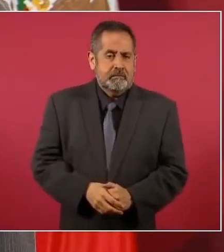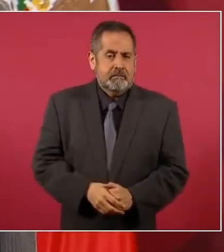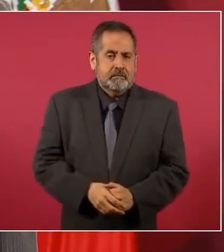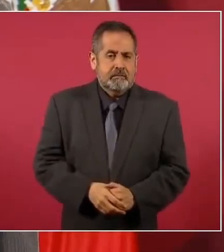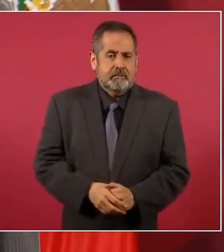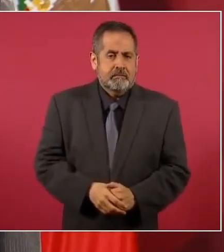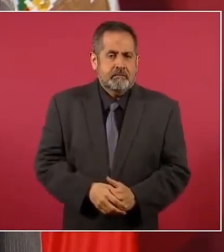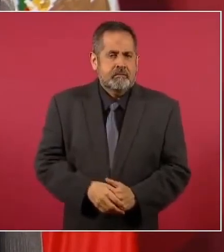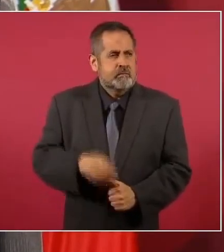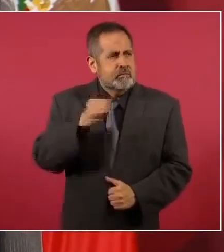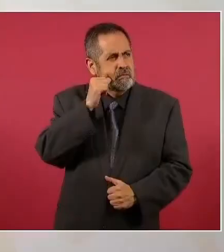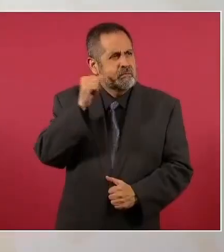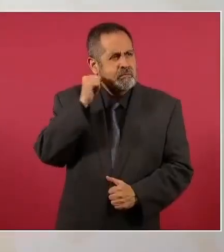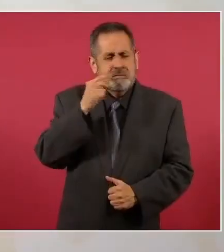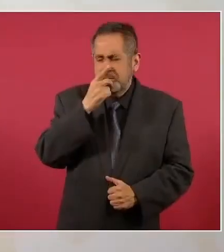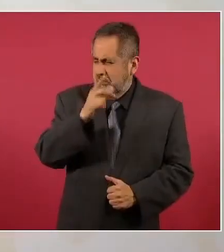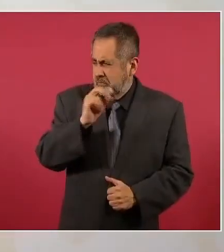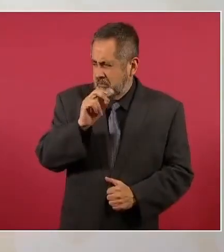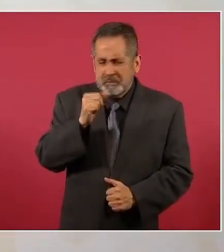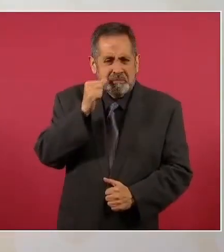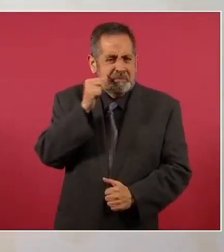Ayer dije, o antier,